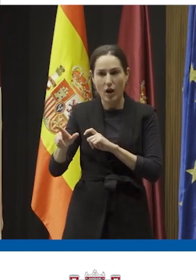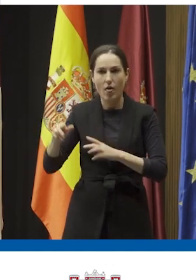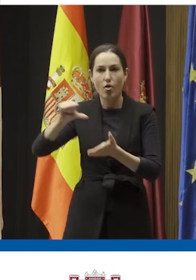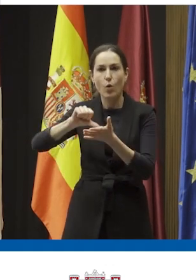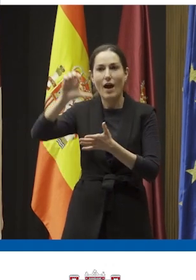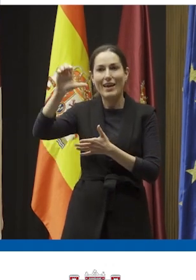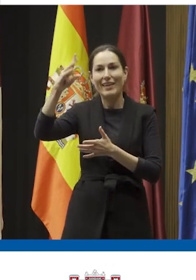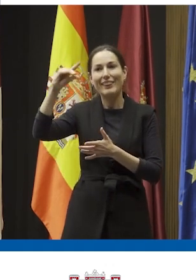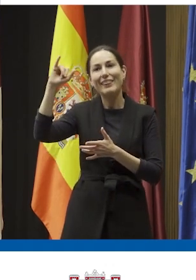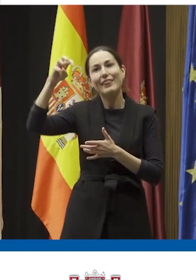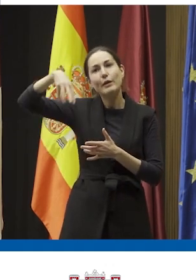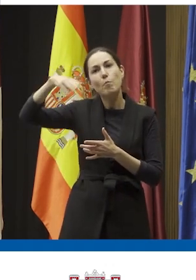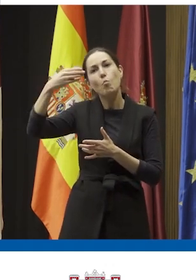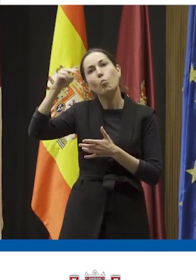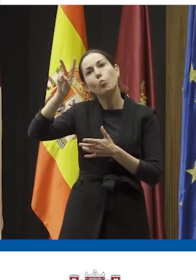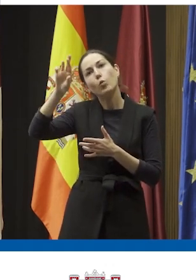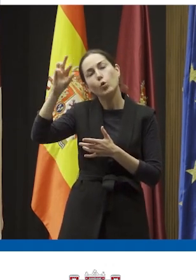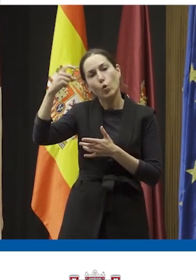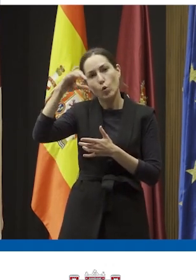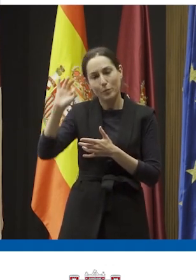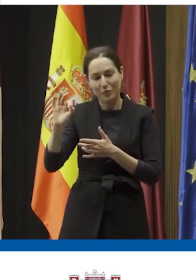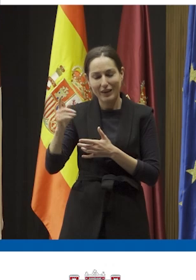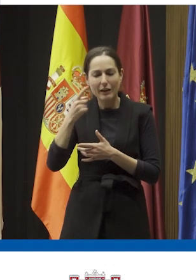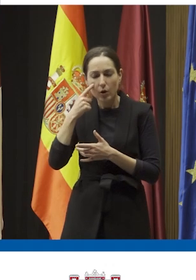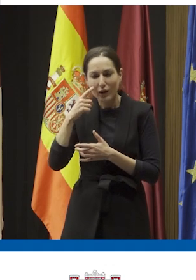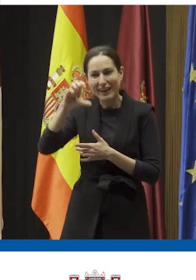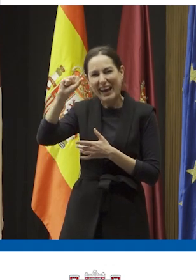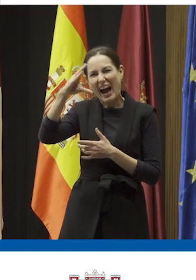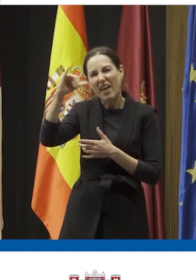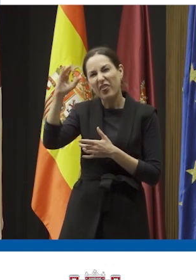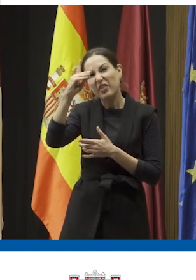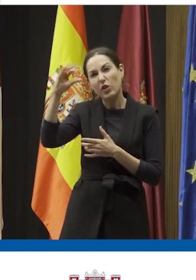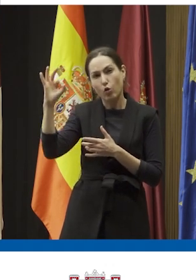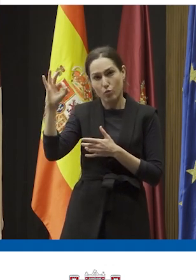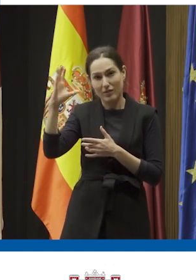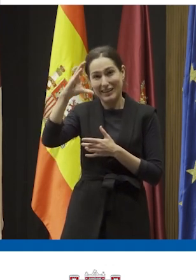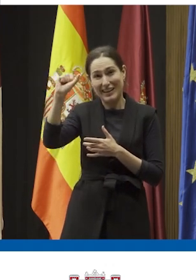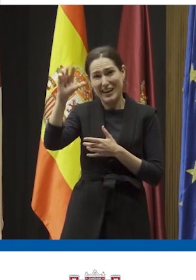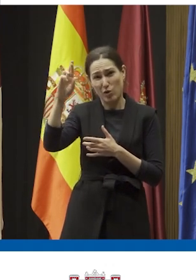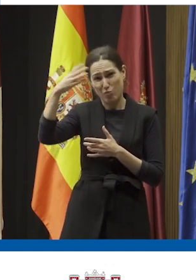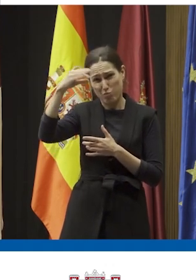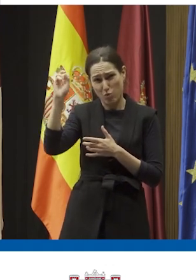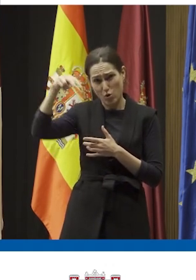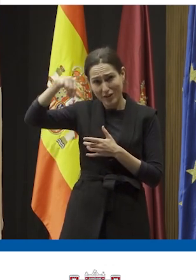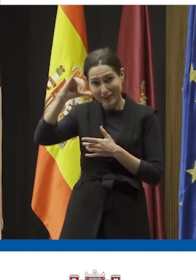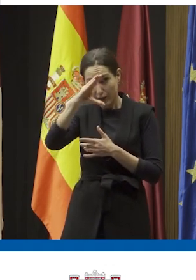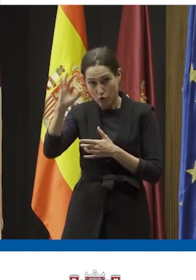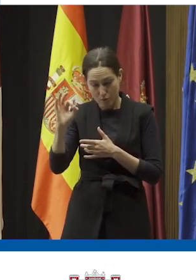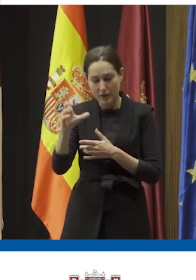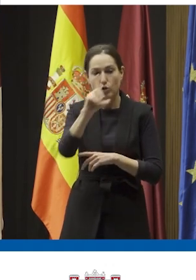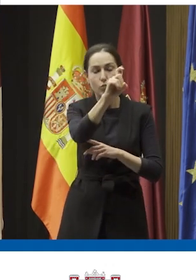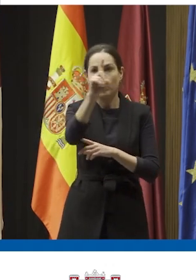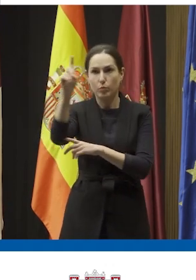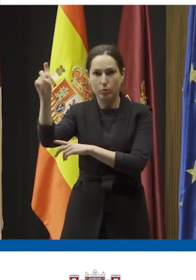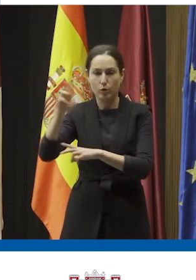un ácido especial, el ácido carbólico o ácido fénico, que se llama así, el pulverizar el ambiente con